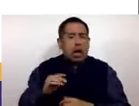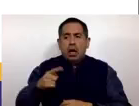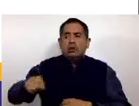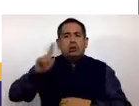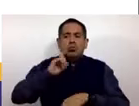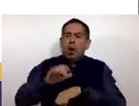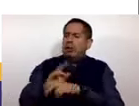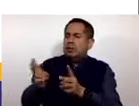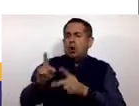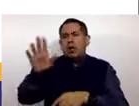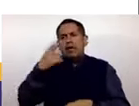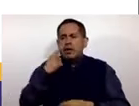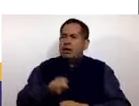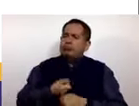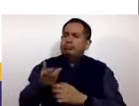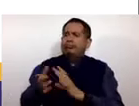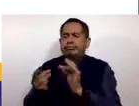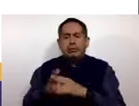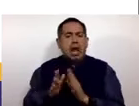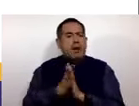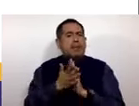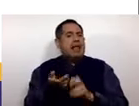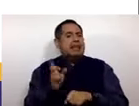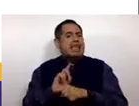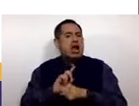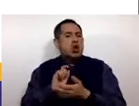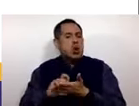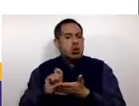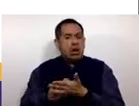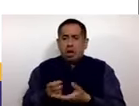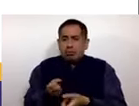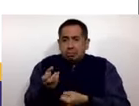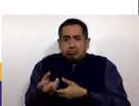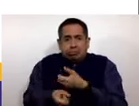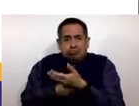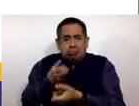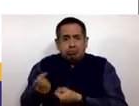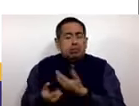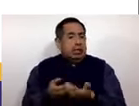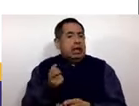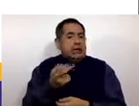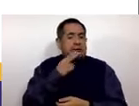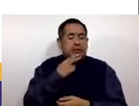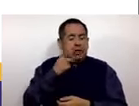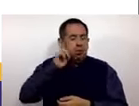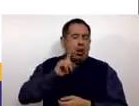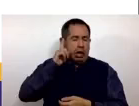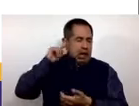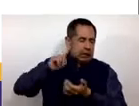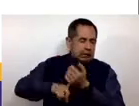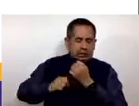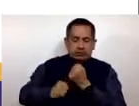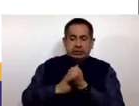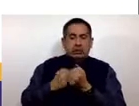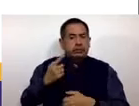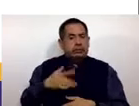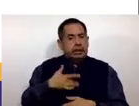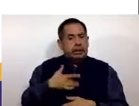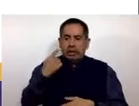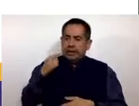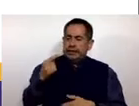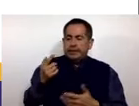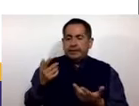ya sea en nuestros diarios, ya sea, hay muchos soportes que las mujeres usamos para poder justamente, pues, articular todo eso